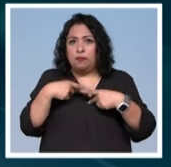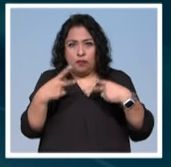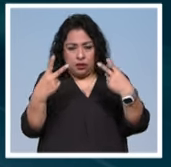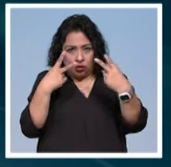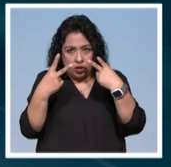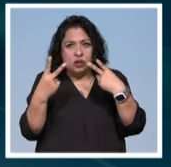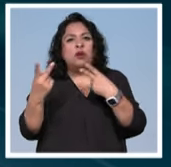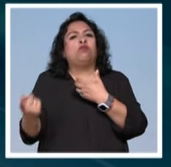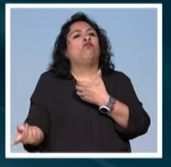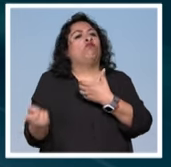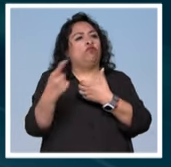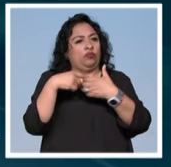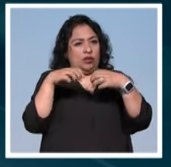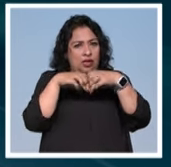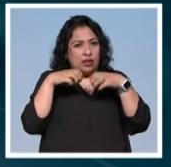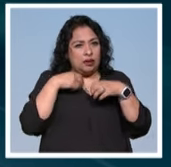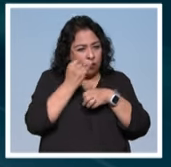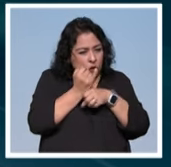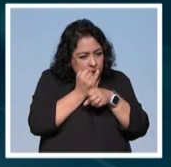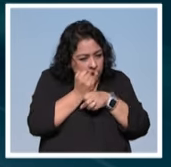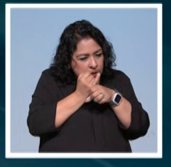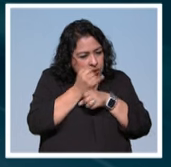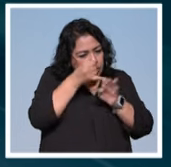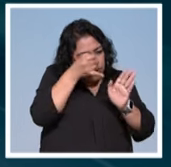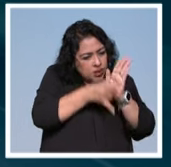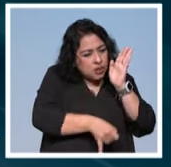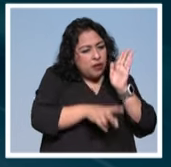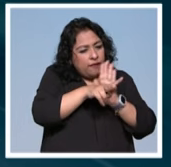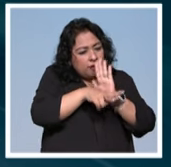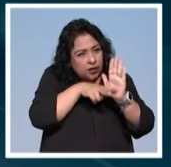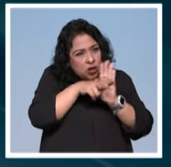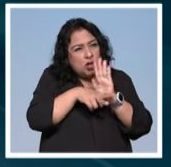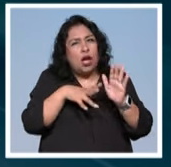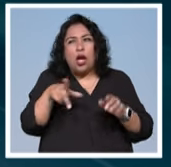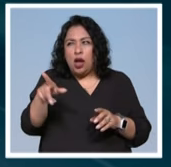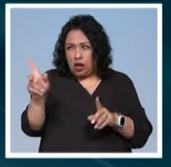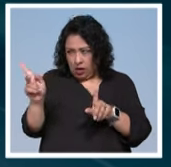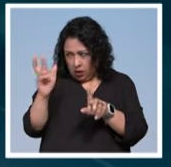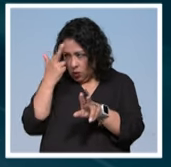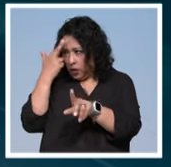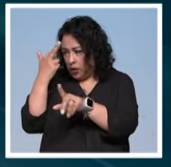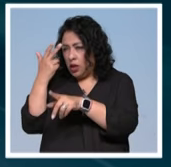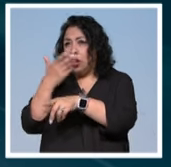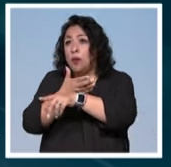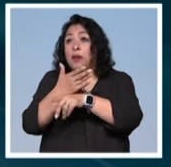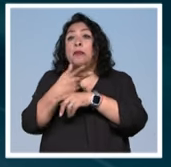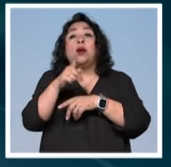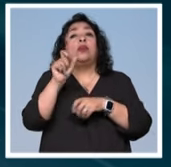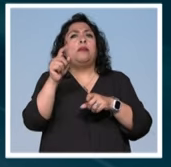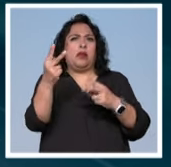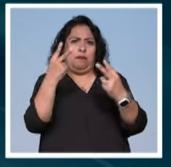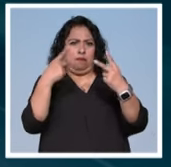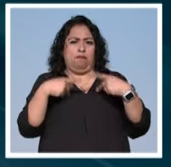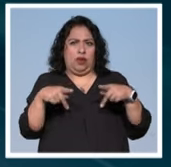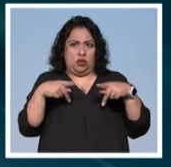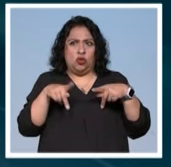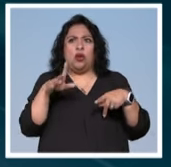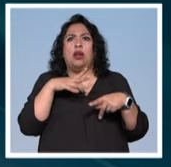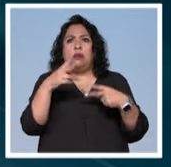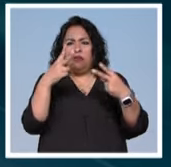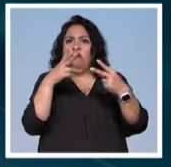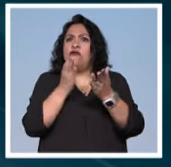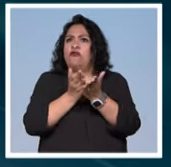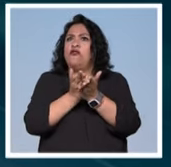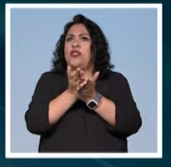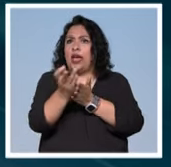público a sumarse al equipo de buceo de la biblioteca de canal 22 lo que recuerden nuestros compañeros pero nuestro público también porque tenemos público